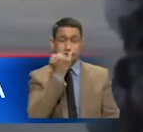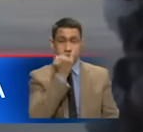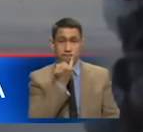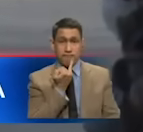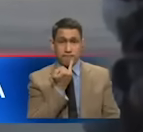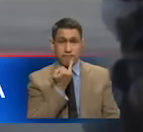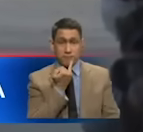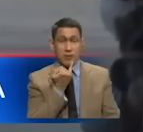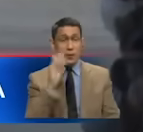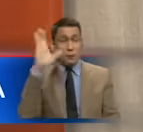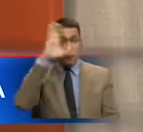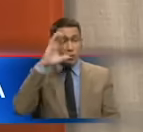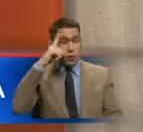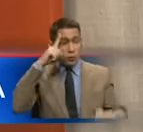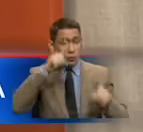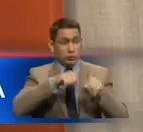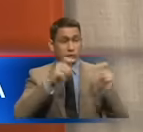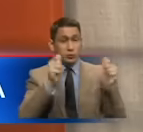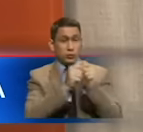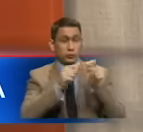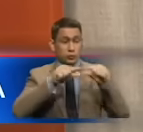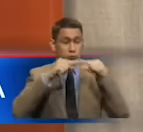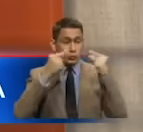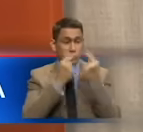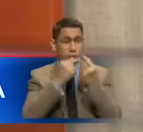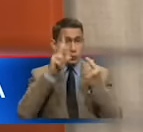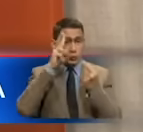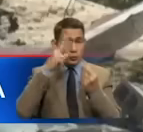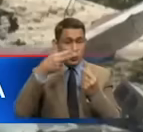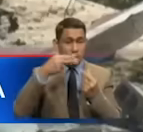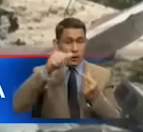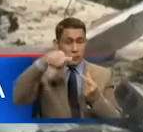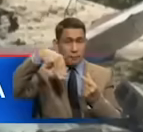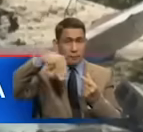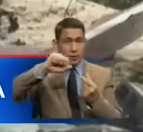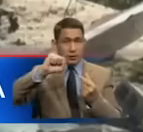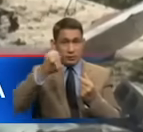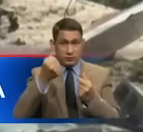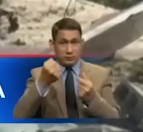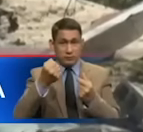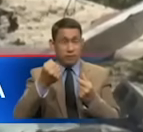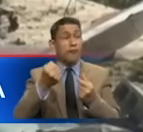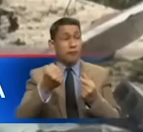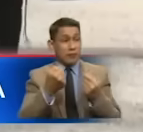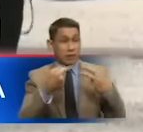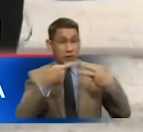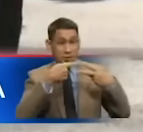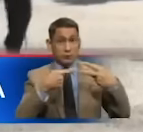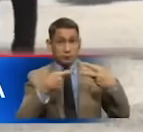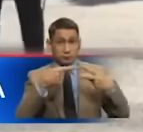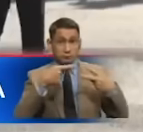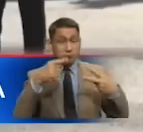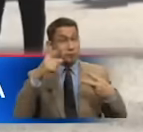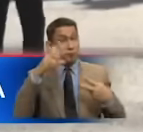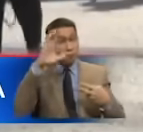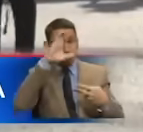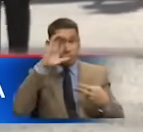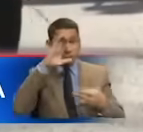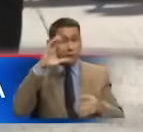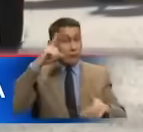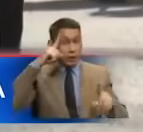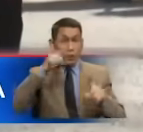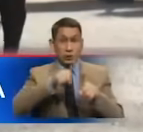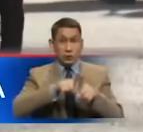alcanzar una tregua con Hamás en momentos en que diplomáticos elaboran un proyecto de alto al fuego. Entre ellas dijo que no se retirará del